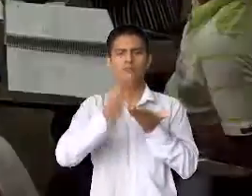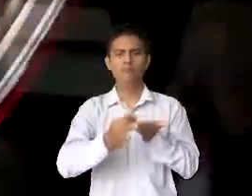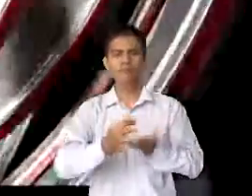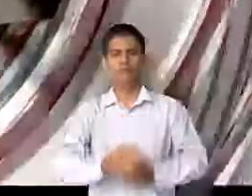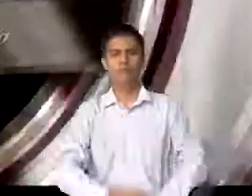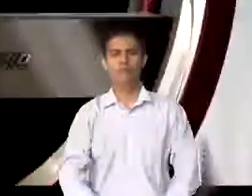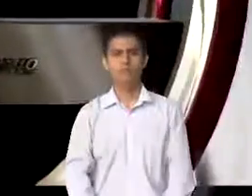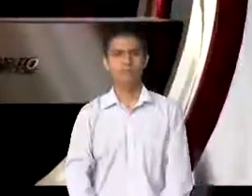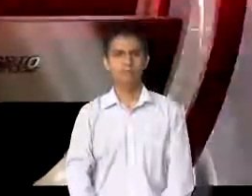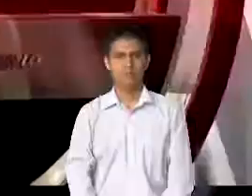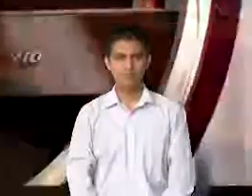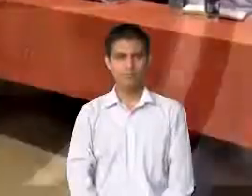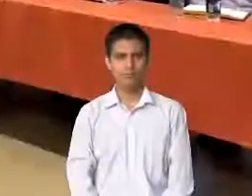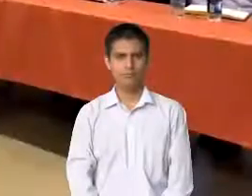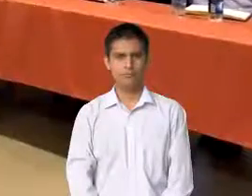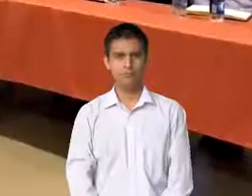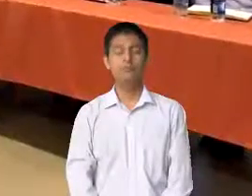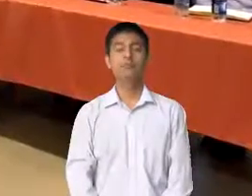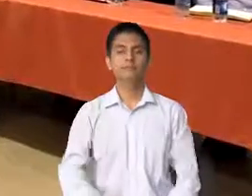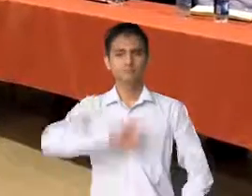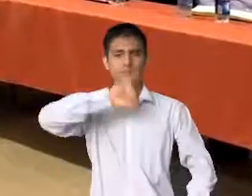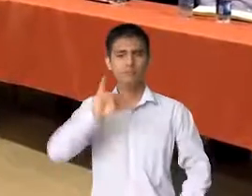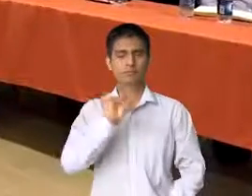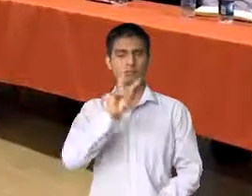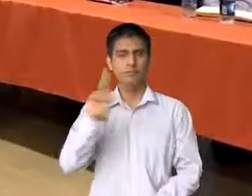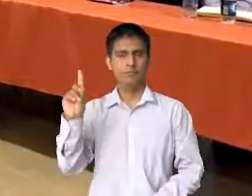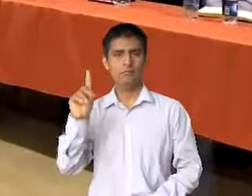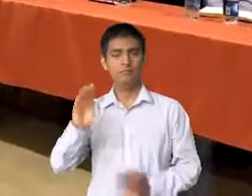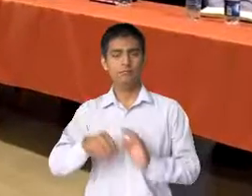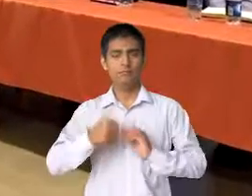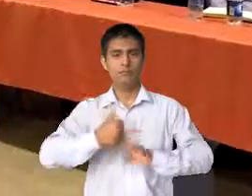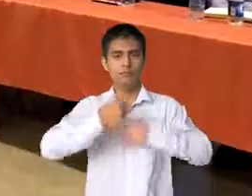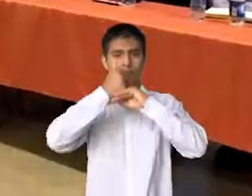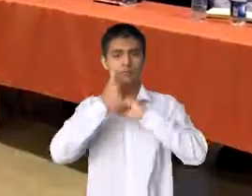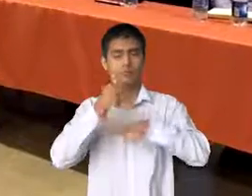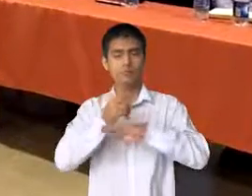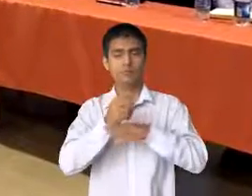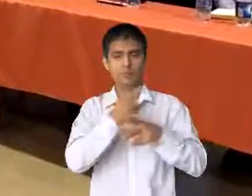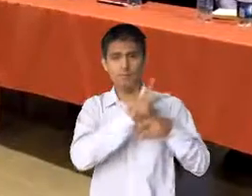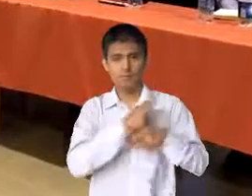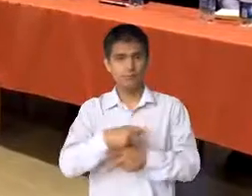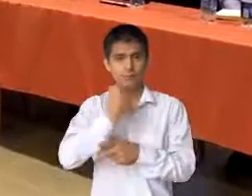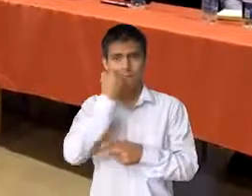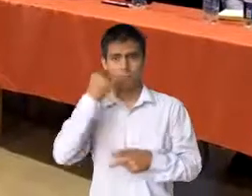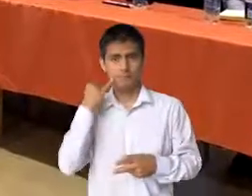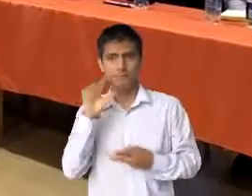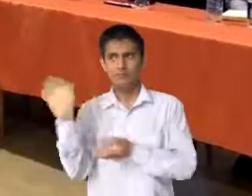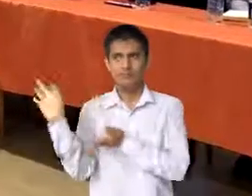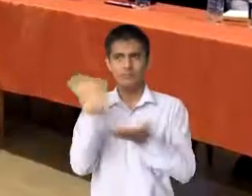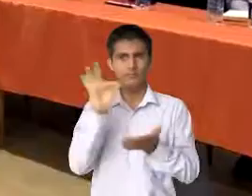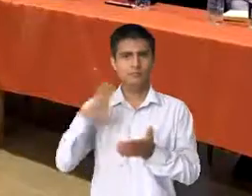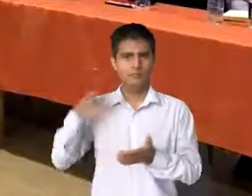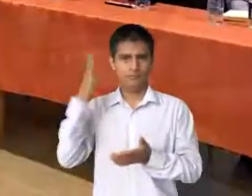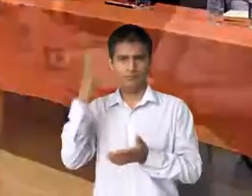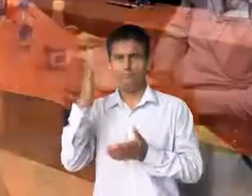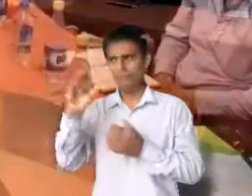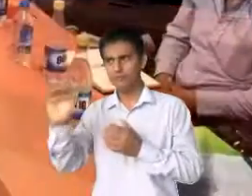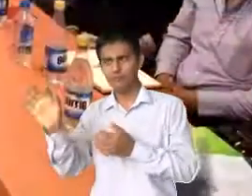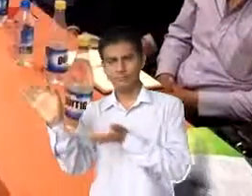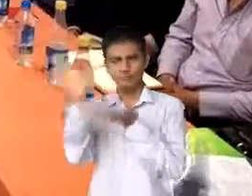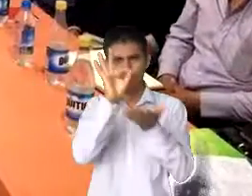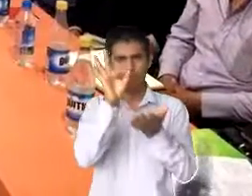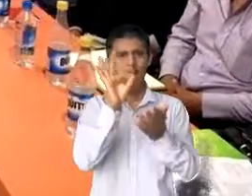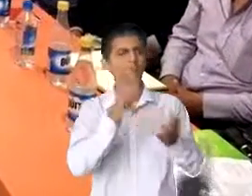cantón. El jueves 21, el concejal Javier Pazminio, en representación del señor alcalde de Lago Agrio, participó